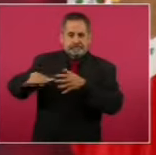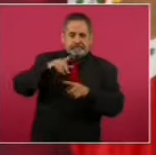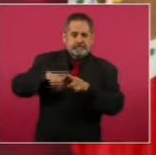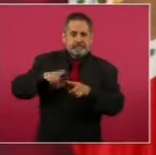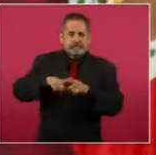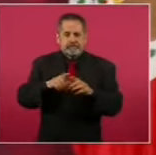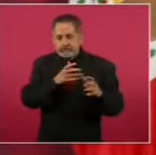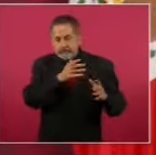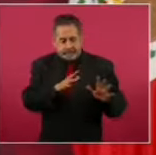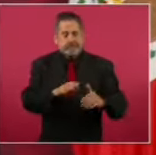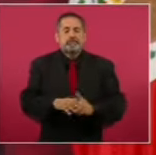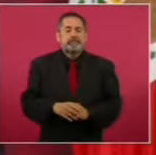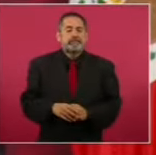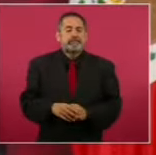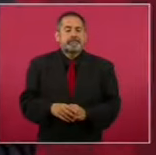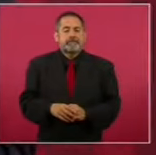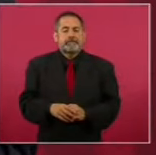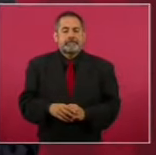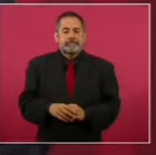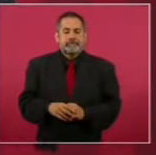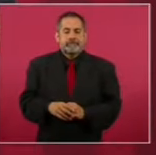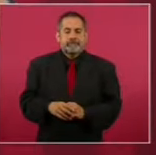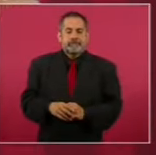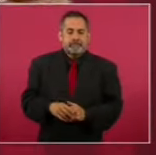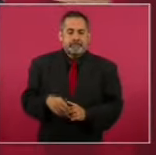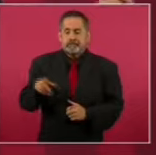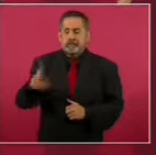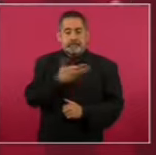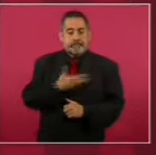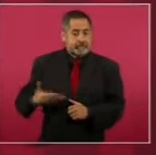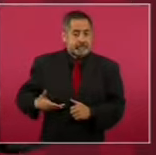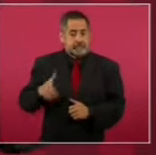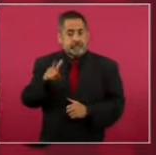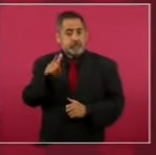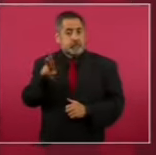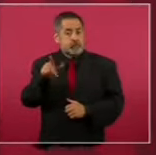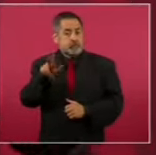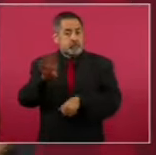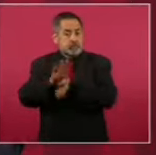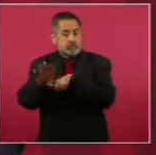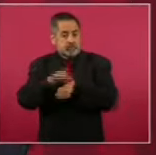conservadores. Con el presidente Lula tenían hasta relación, hasta lo invitaban